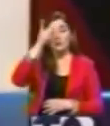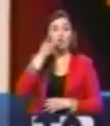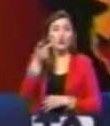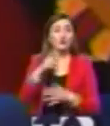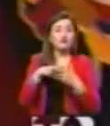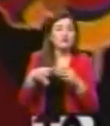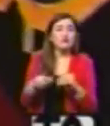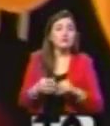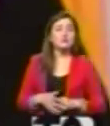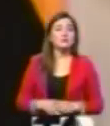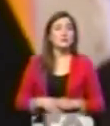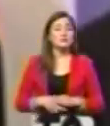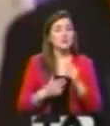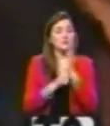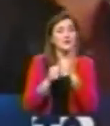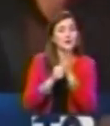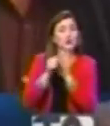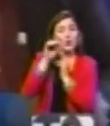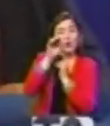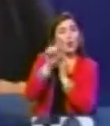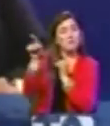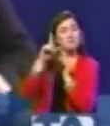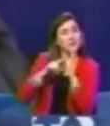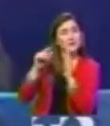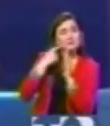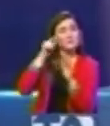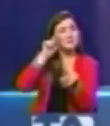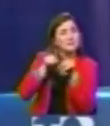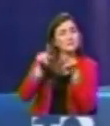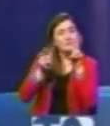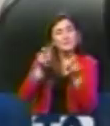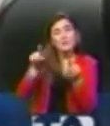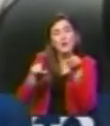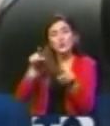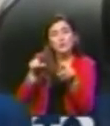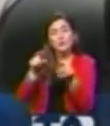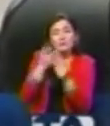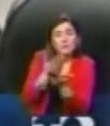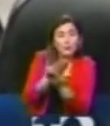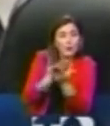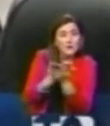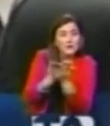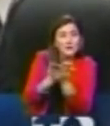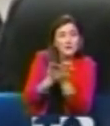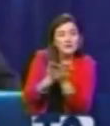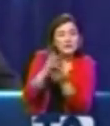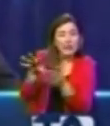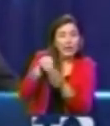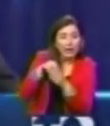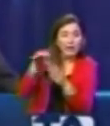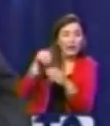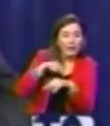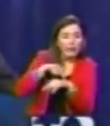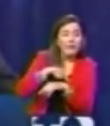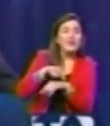pública. El ministro de Finanzas, Carlos de la Torre, aseguró que coinciden en ciertos temas, pero el acoger sus propuestas en otros tomaría tiempo.